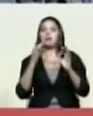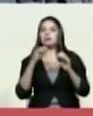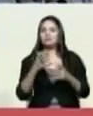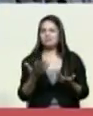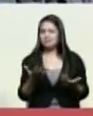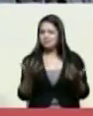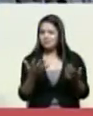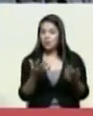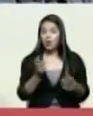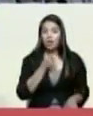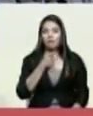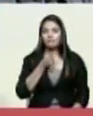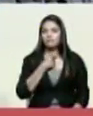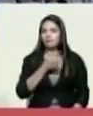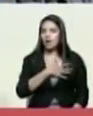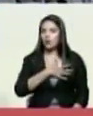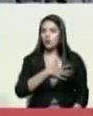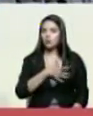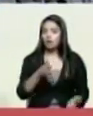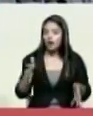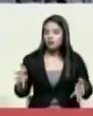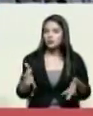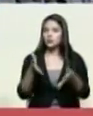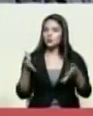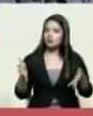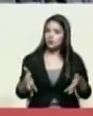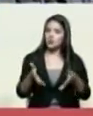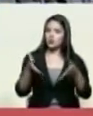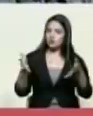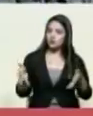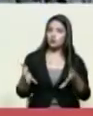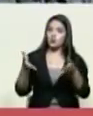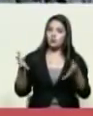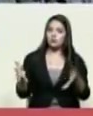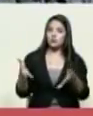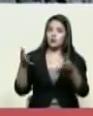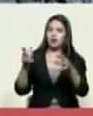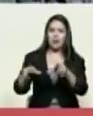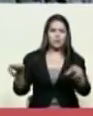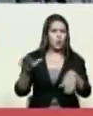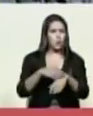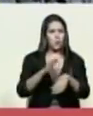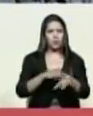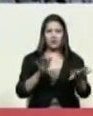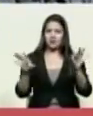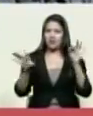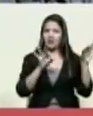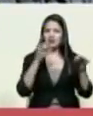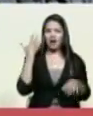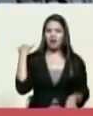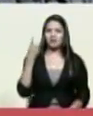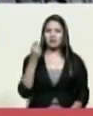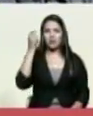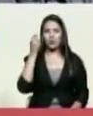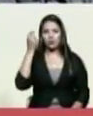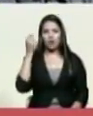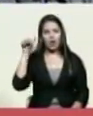de los que les encanta masajearle el ego a los demás. ¿Sabe para qué se elegían diputados aquí en la Cuarta